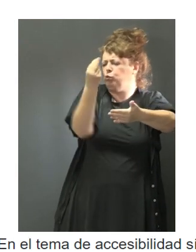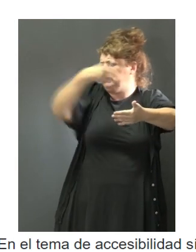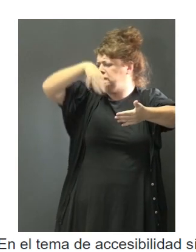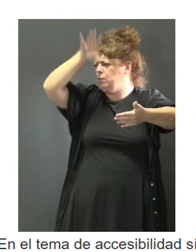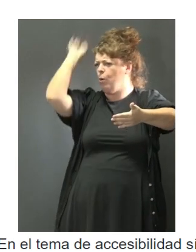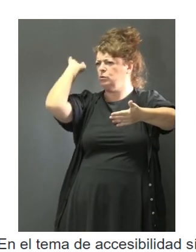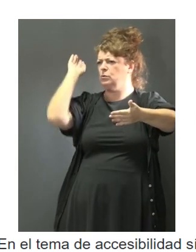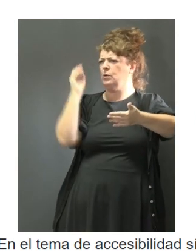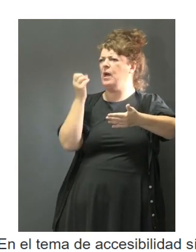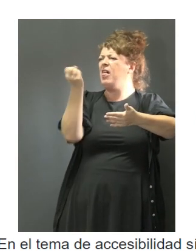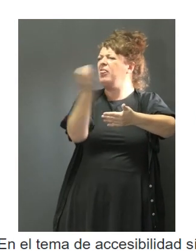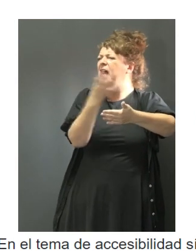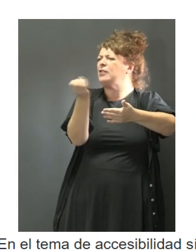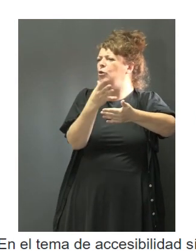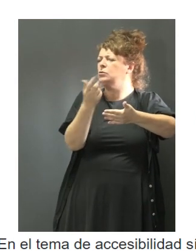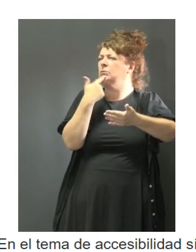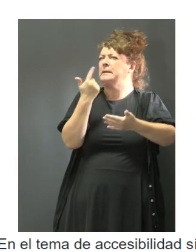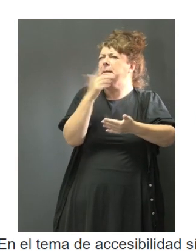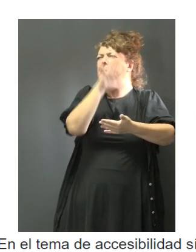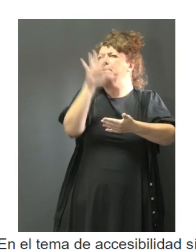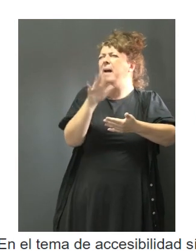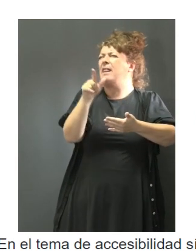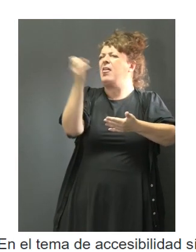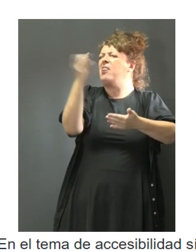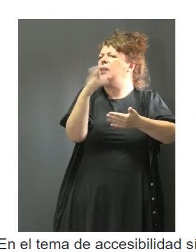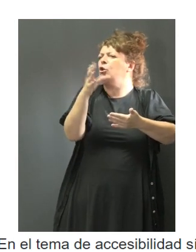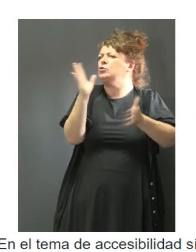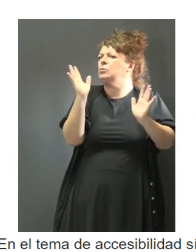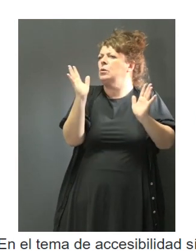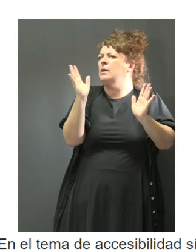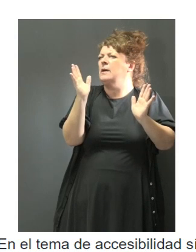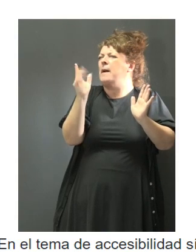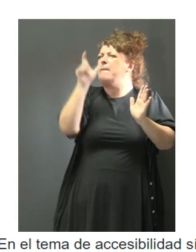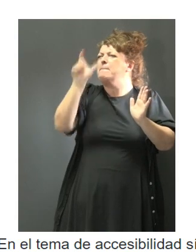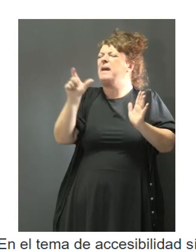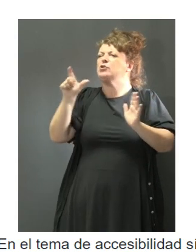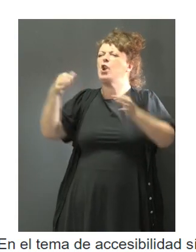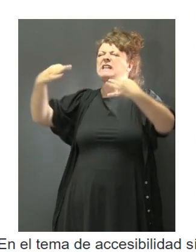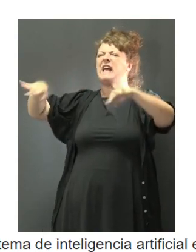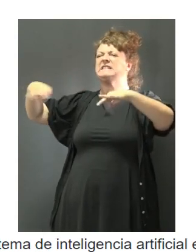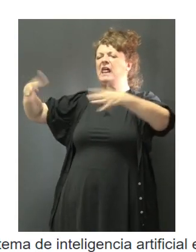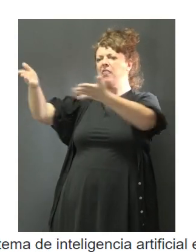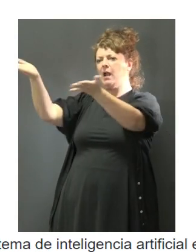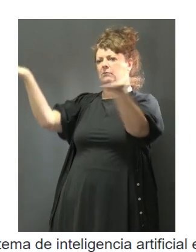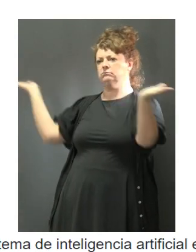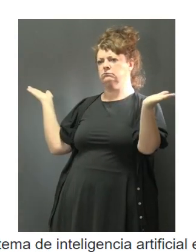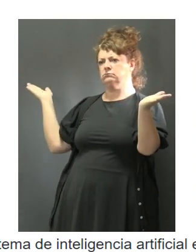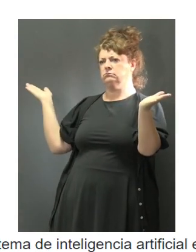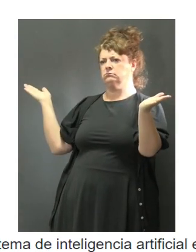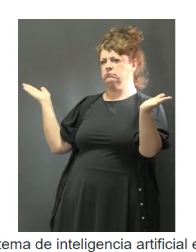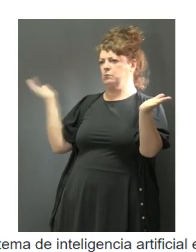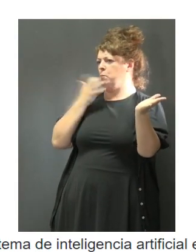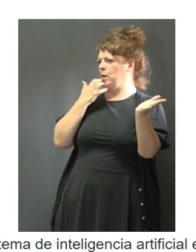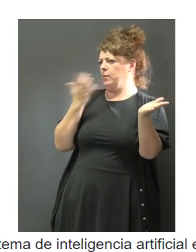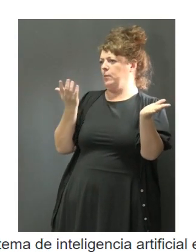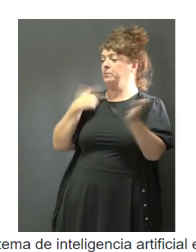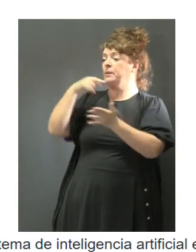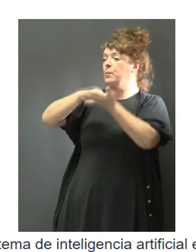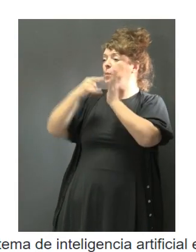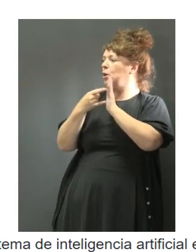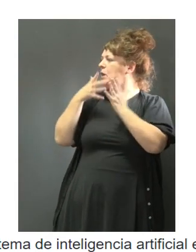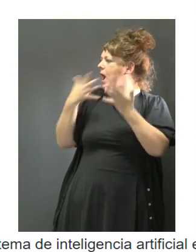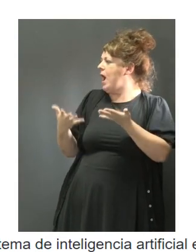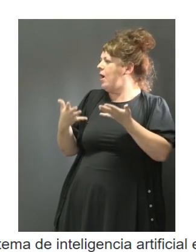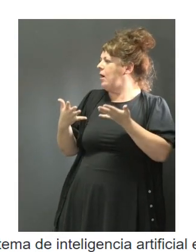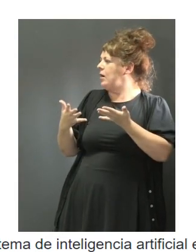veces esos datos son, digamos, si se me permite decirlo así, están obtenidos de personas estándar, ¿no? Nosotros, por ejemplo, tenemos un proyecto también ahora que